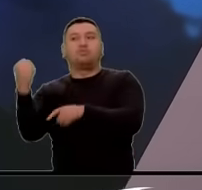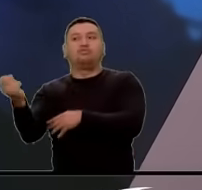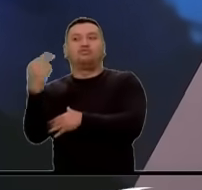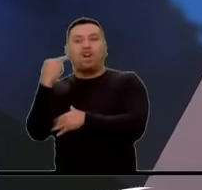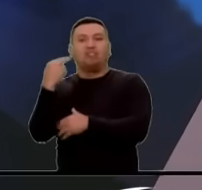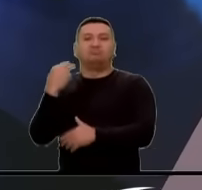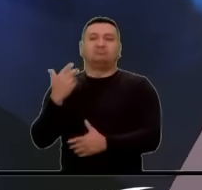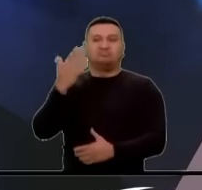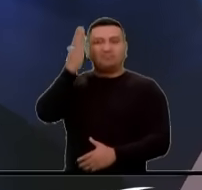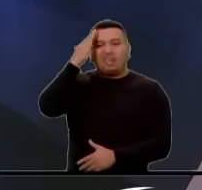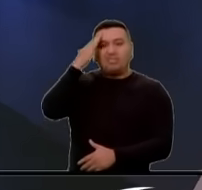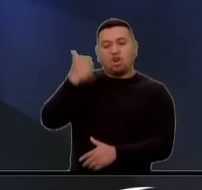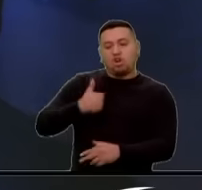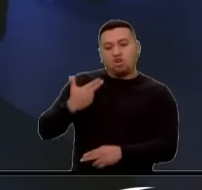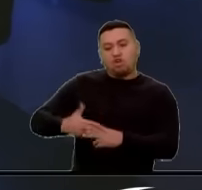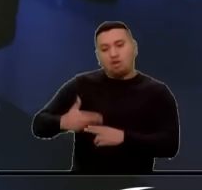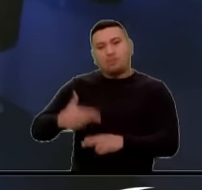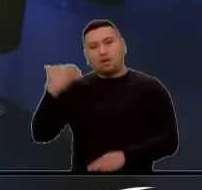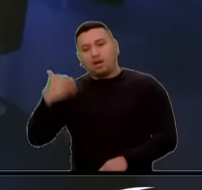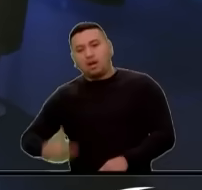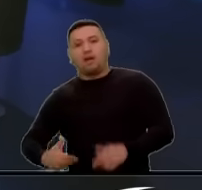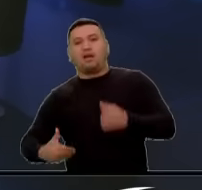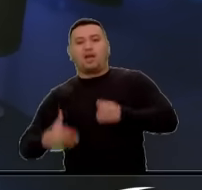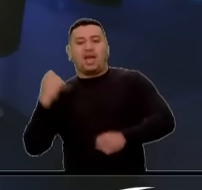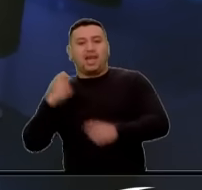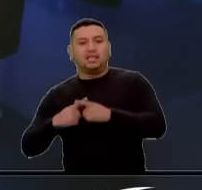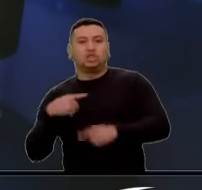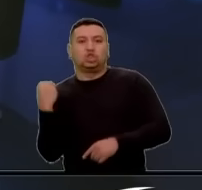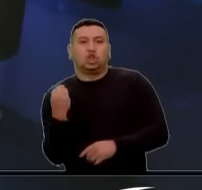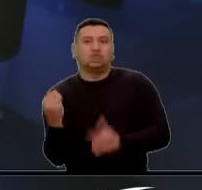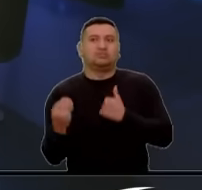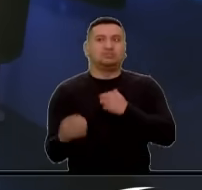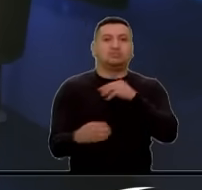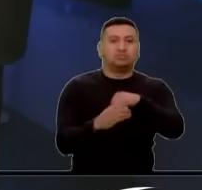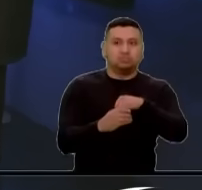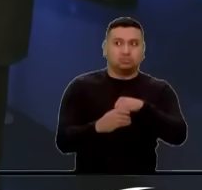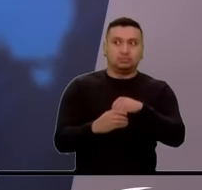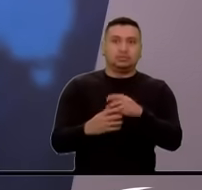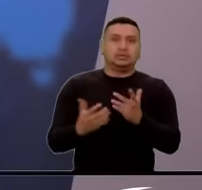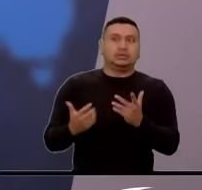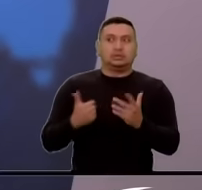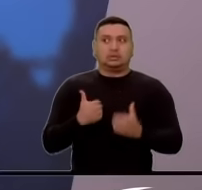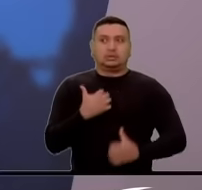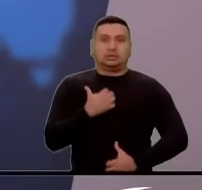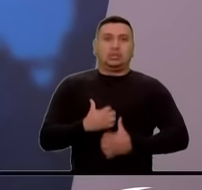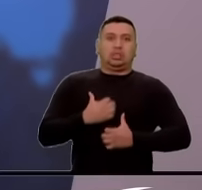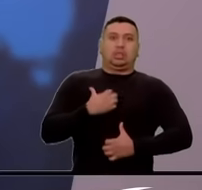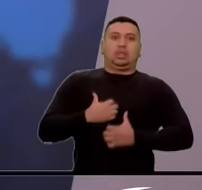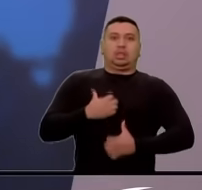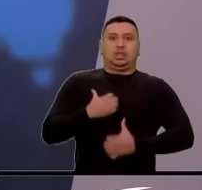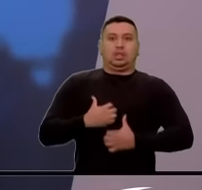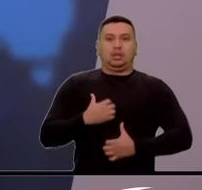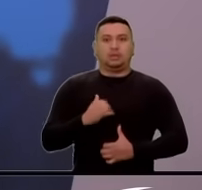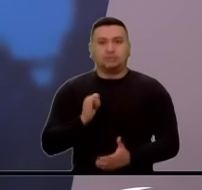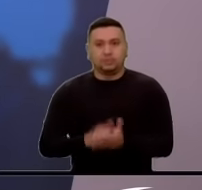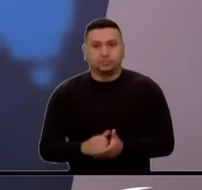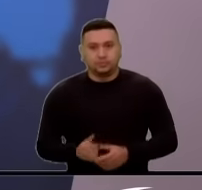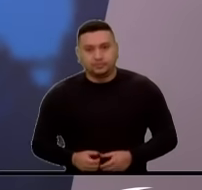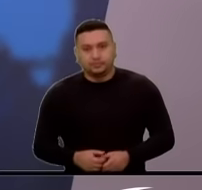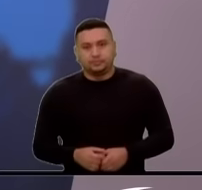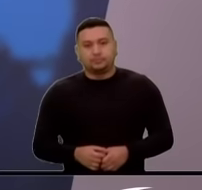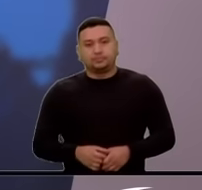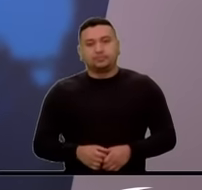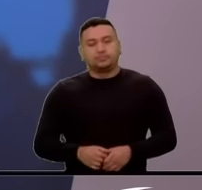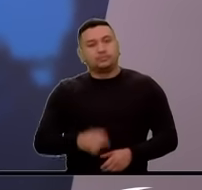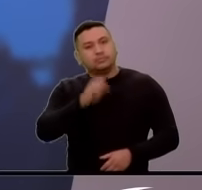o establecer realmente mi identidad, por supuesto. El concejal Luis, hay una persona que graba